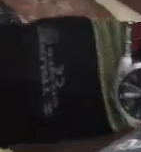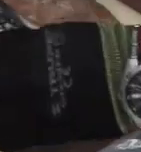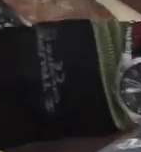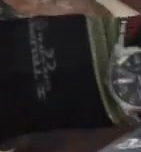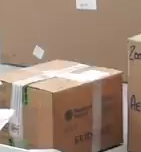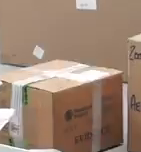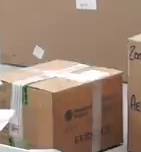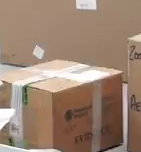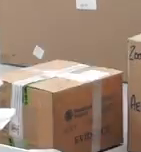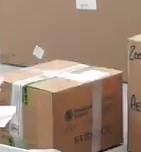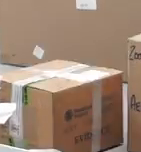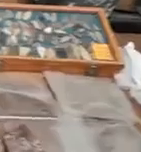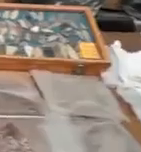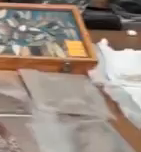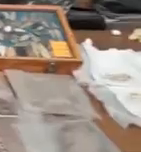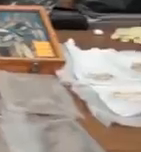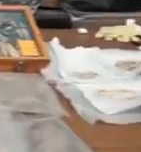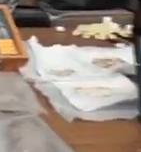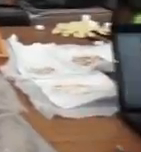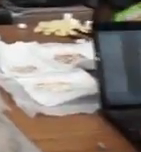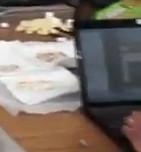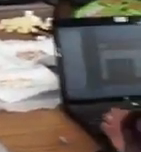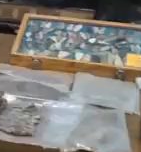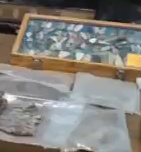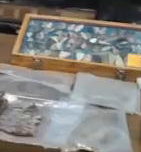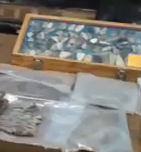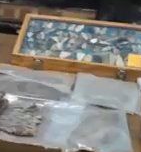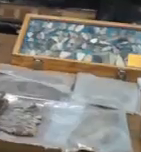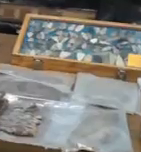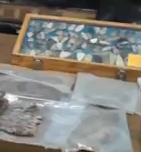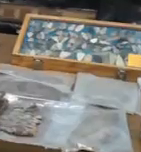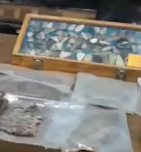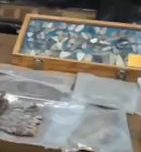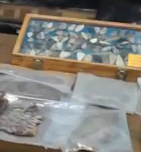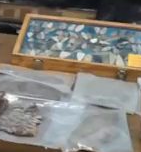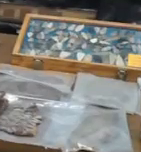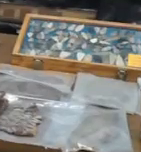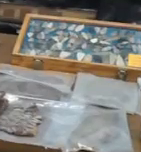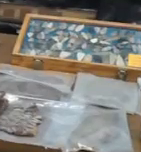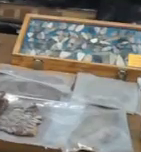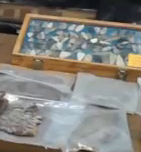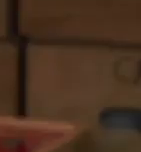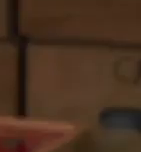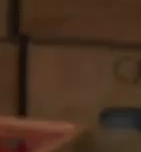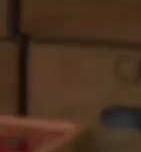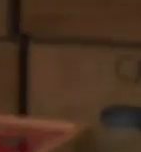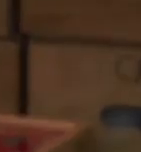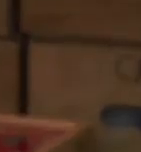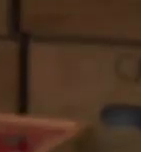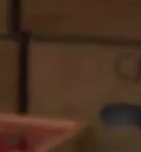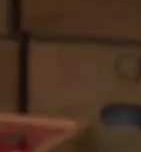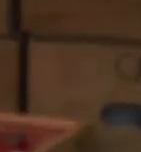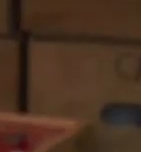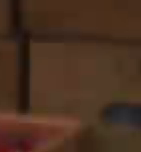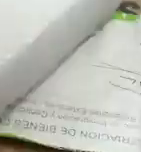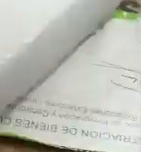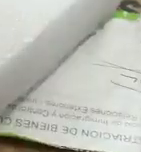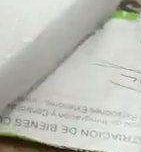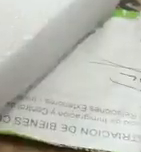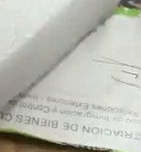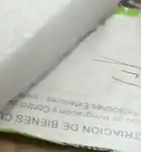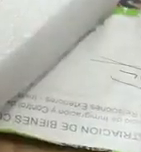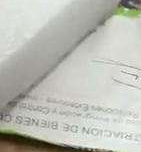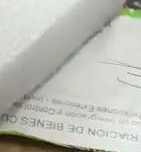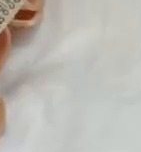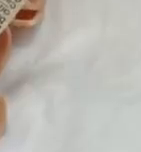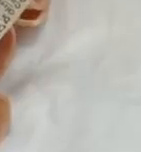proteger y recuperar lo que a los mexicanos nos pertenece: los tesoros culturales que nos dan identidad y que son motivo de